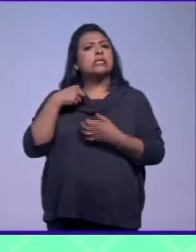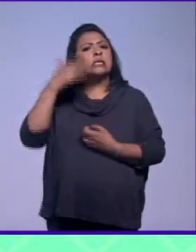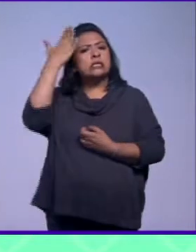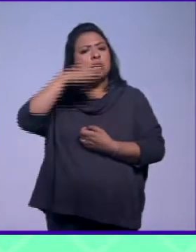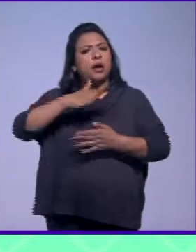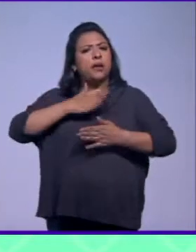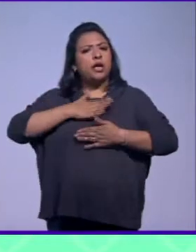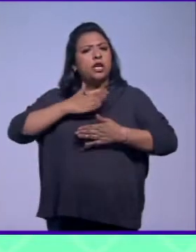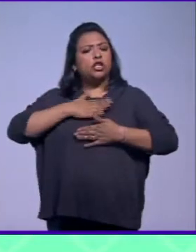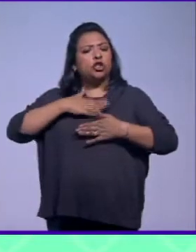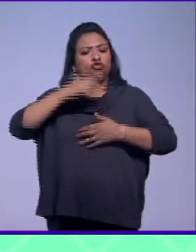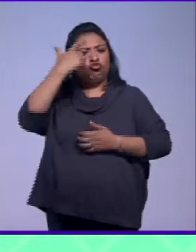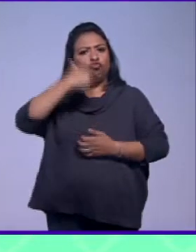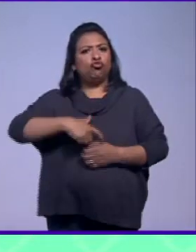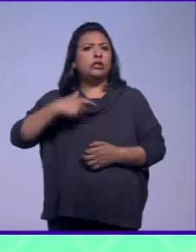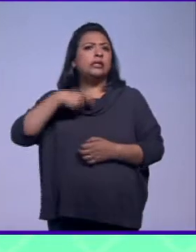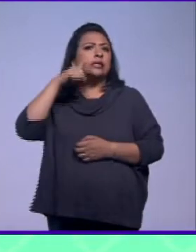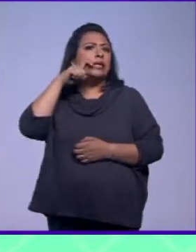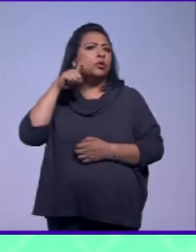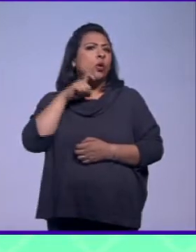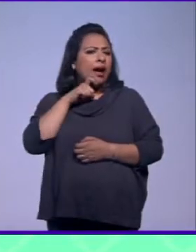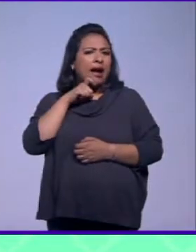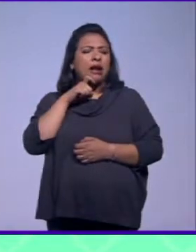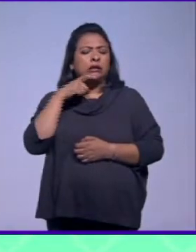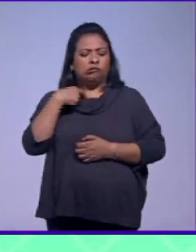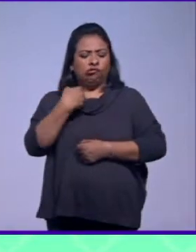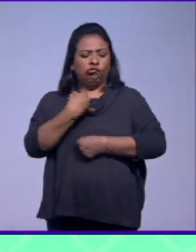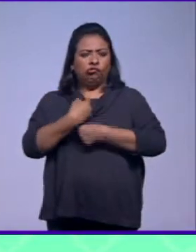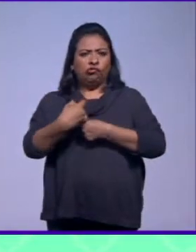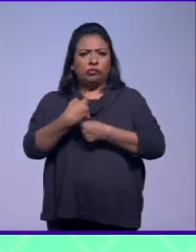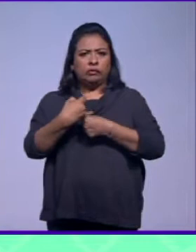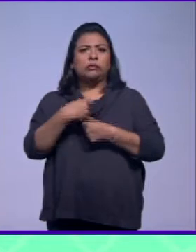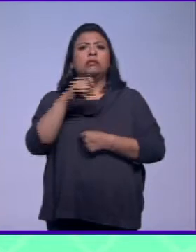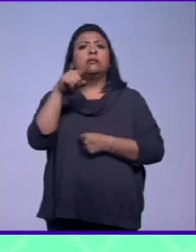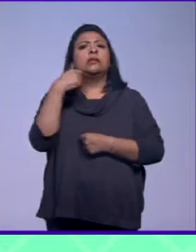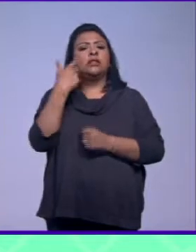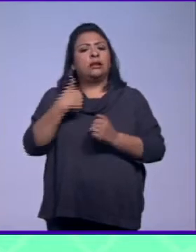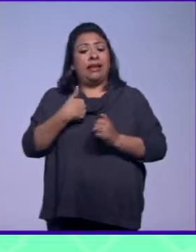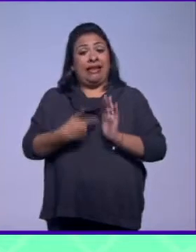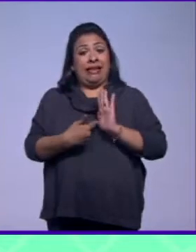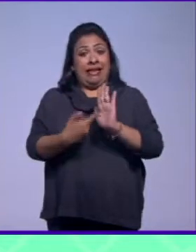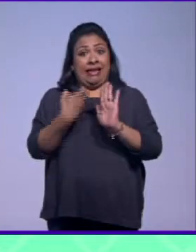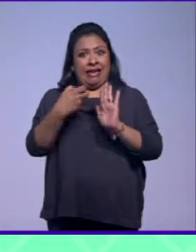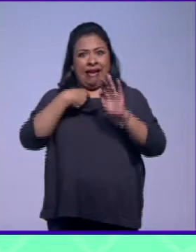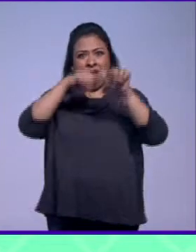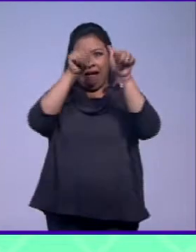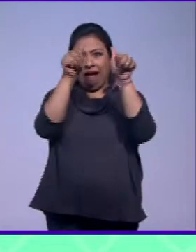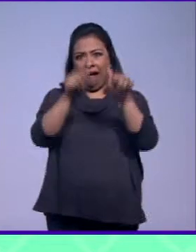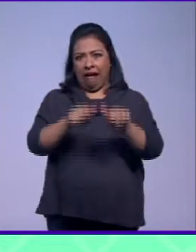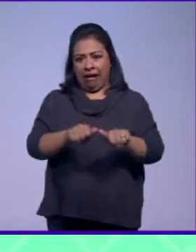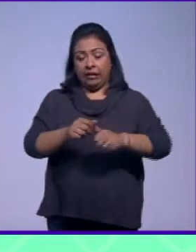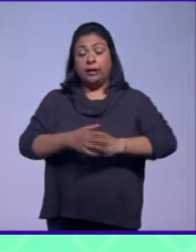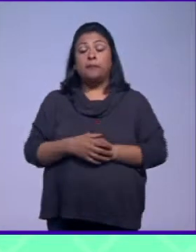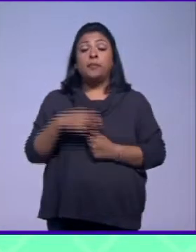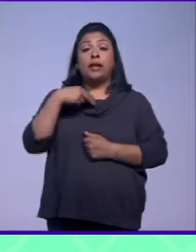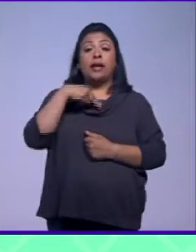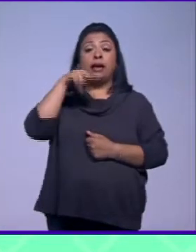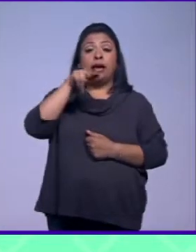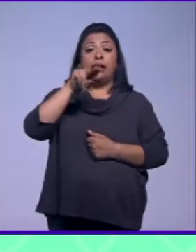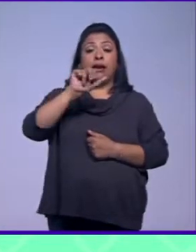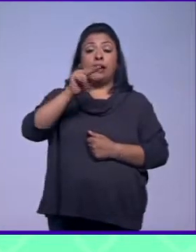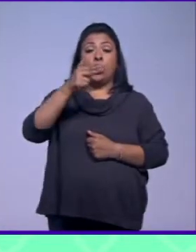un ente sexual y no tan sólo lo explora sino que trata de hacer arte con él nahui ollin